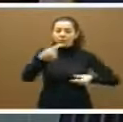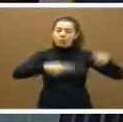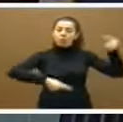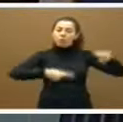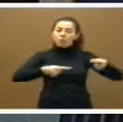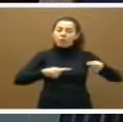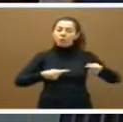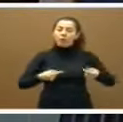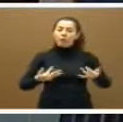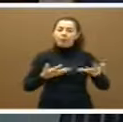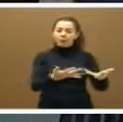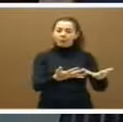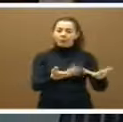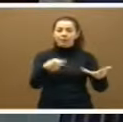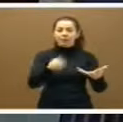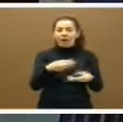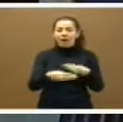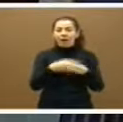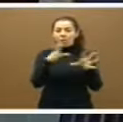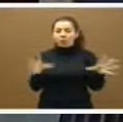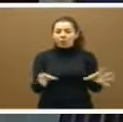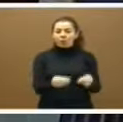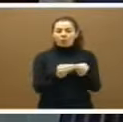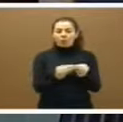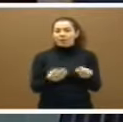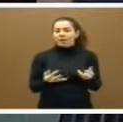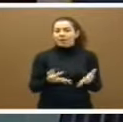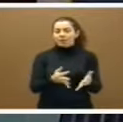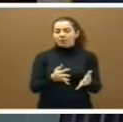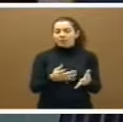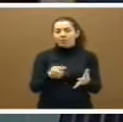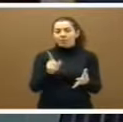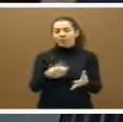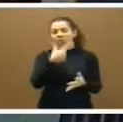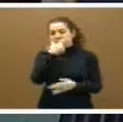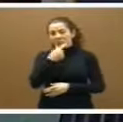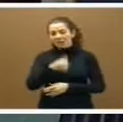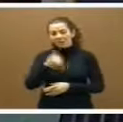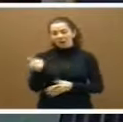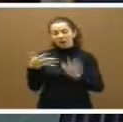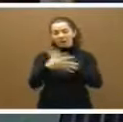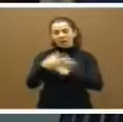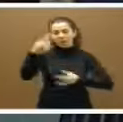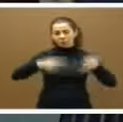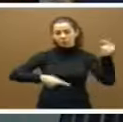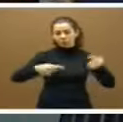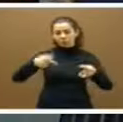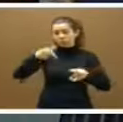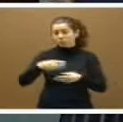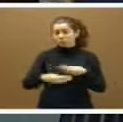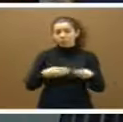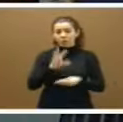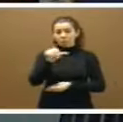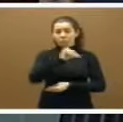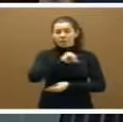una mayor simplificación y eficacia administrativa. Y no busquen mucho más. Además, esto se viene haciendo en la mayoría de